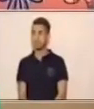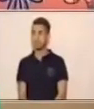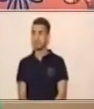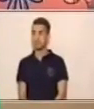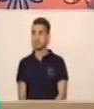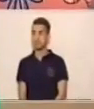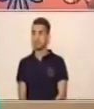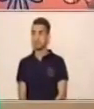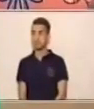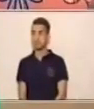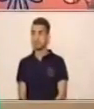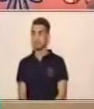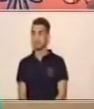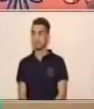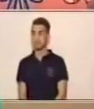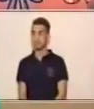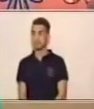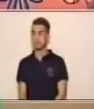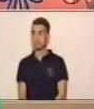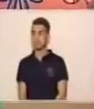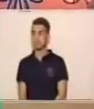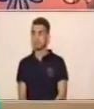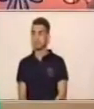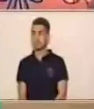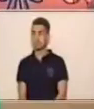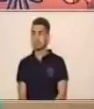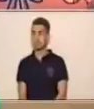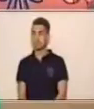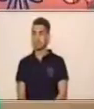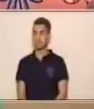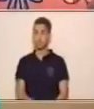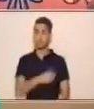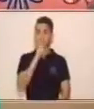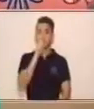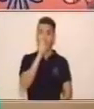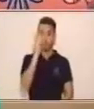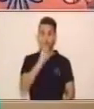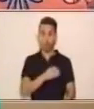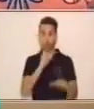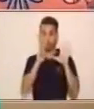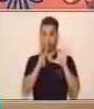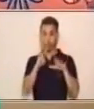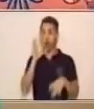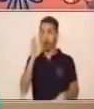salta acá de un octavo, va a saltar a